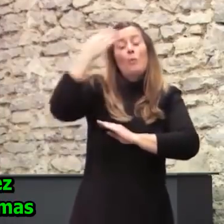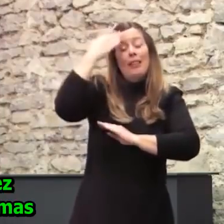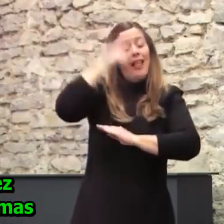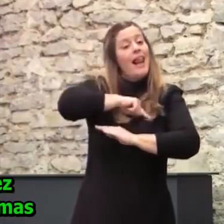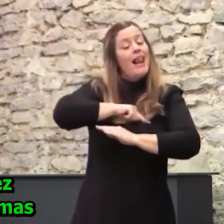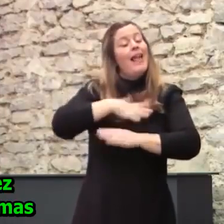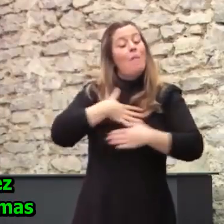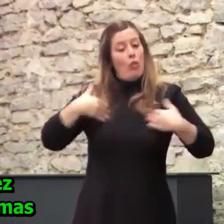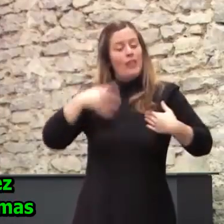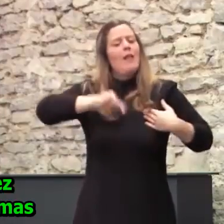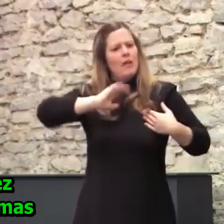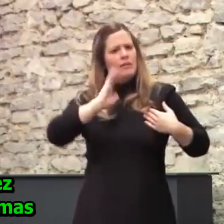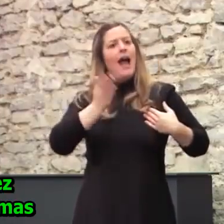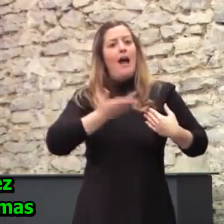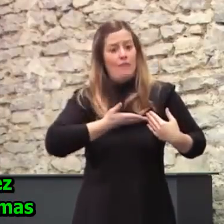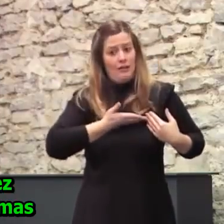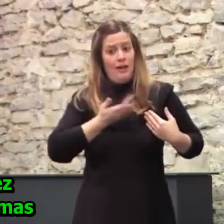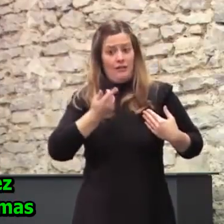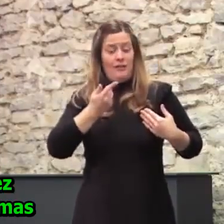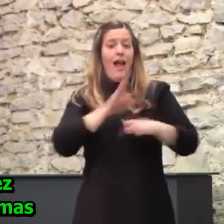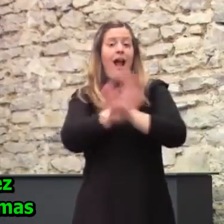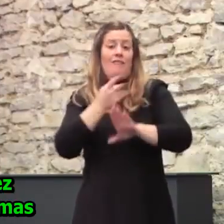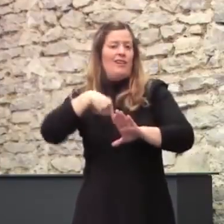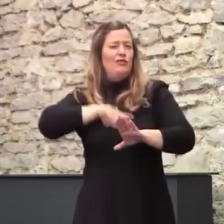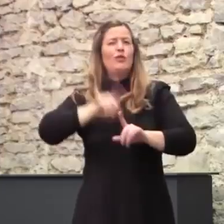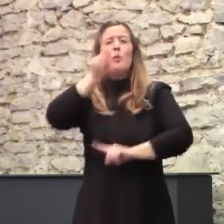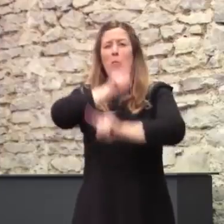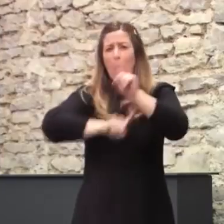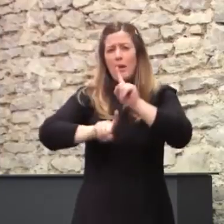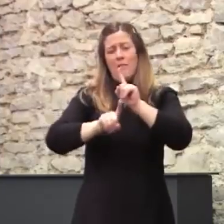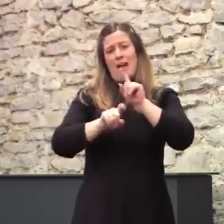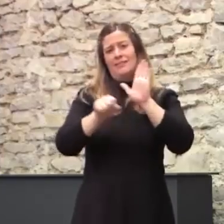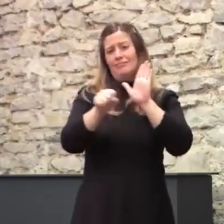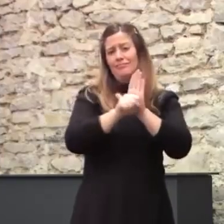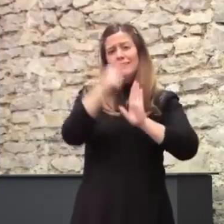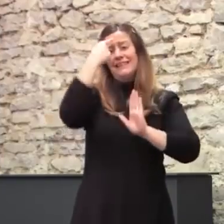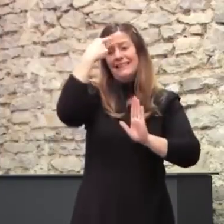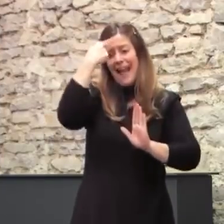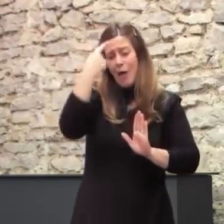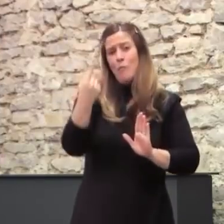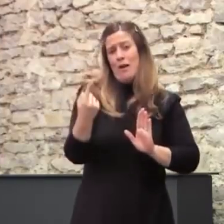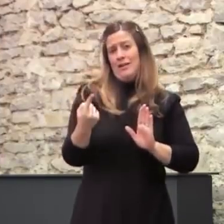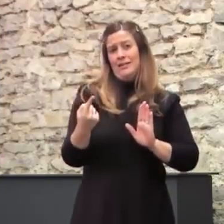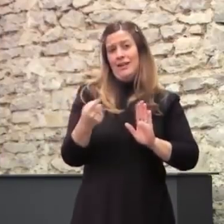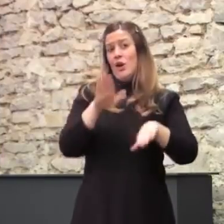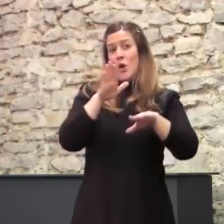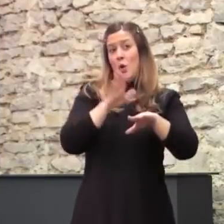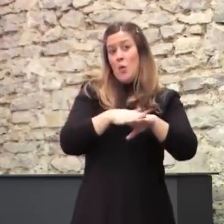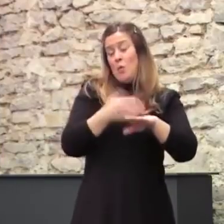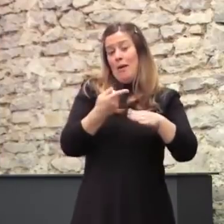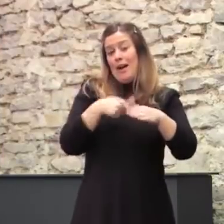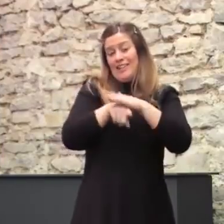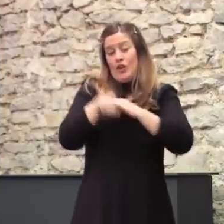llegamos muchos a la adultez con graves problemas y muchos traumas por no saber gestionar esas emociones fuertes, ¿no? Una de las